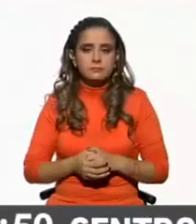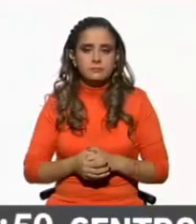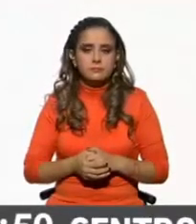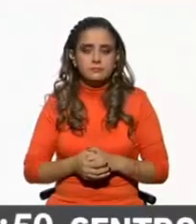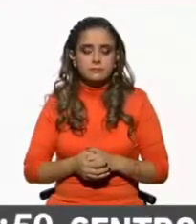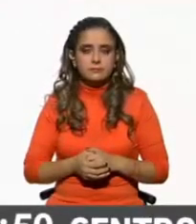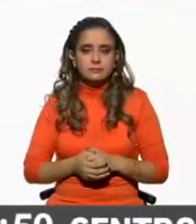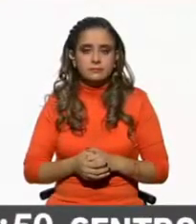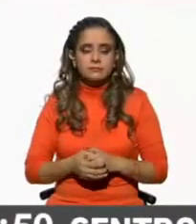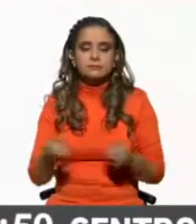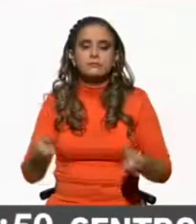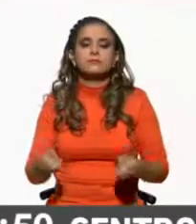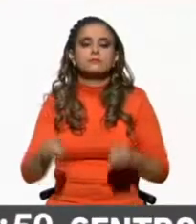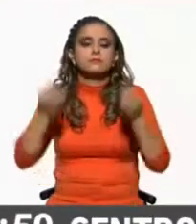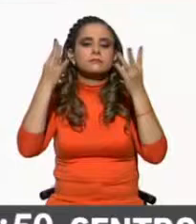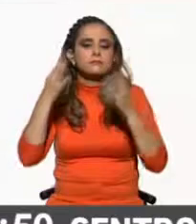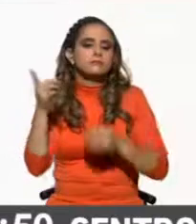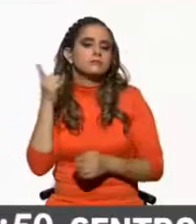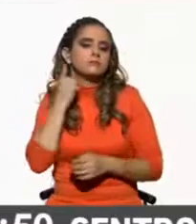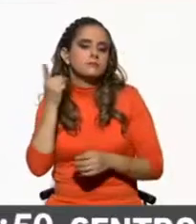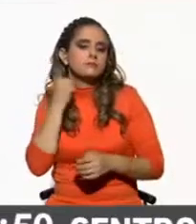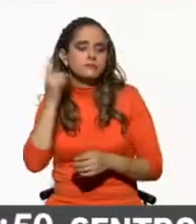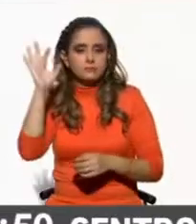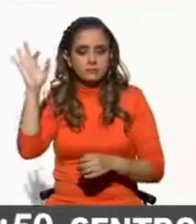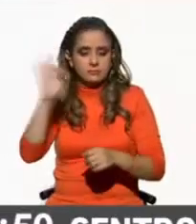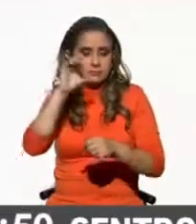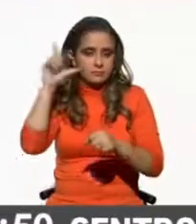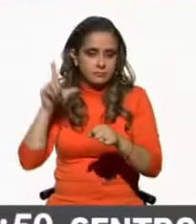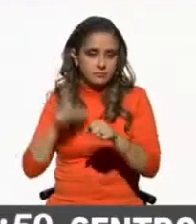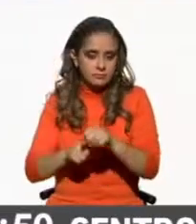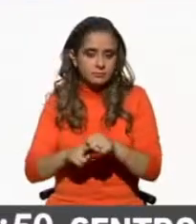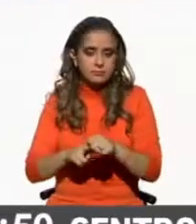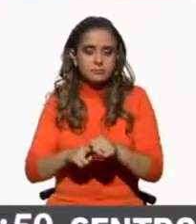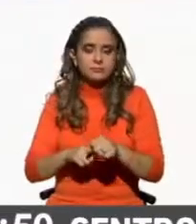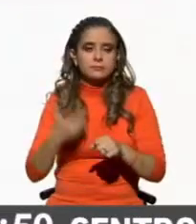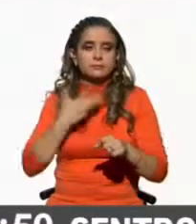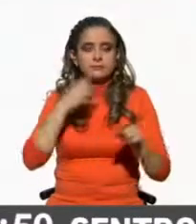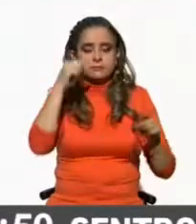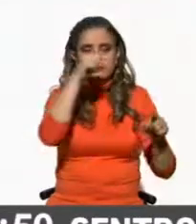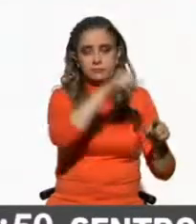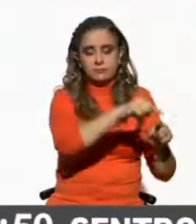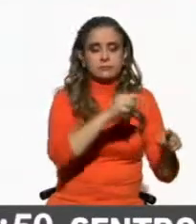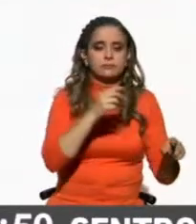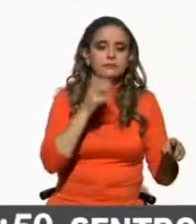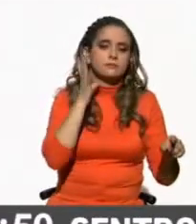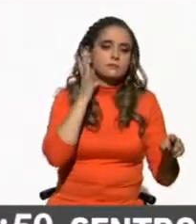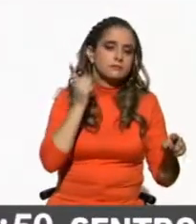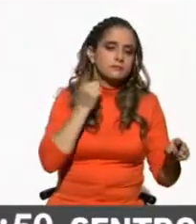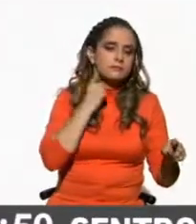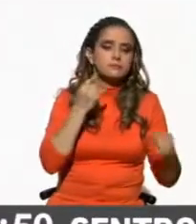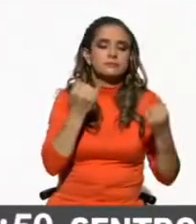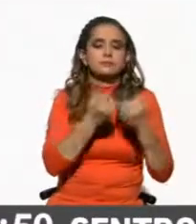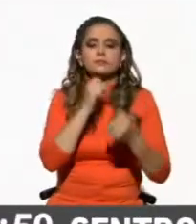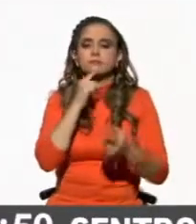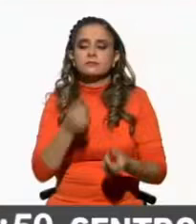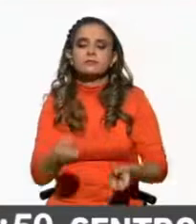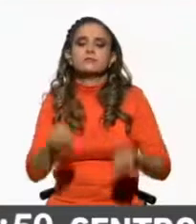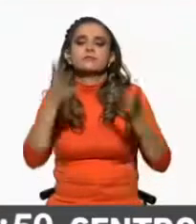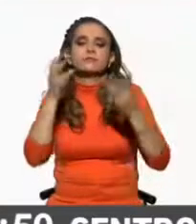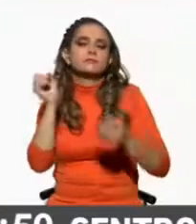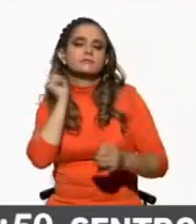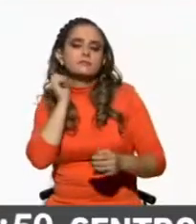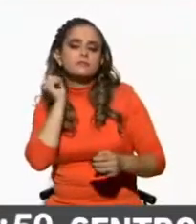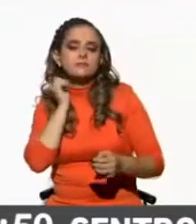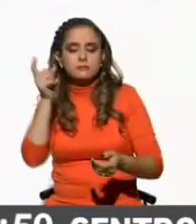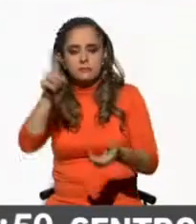de diputados federales y también el número de senadores, que esta también le venimos dando tiempo desde